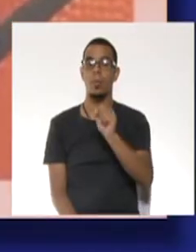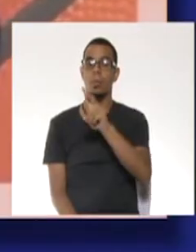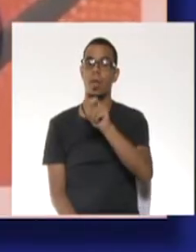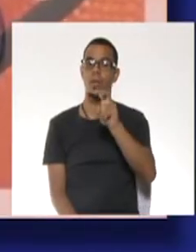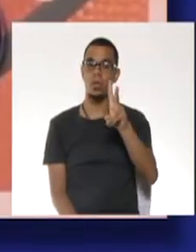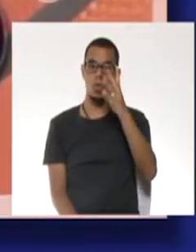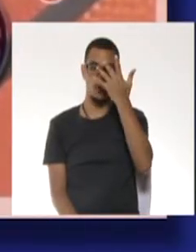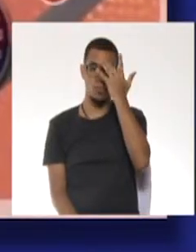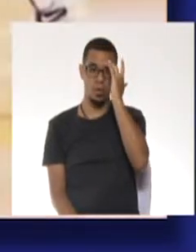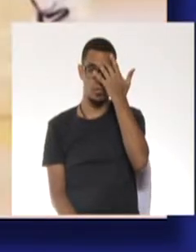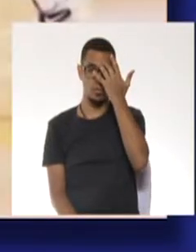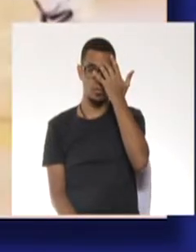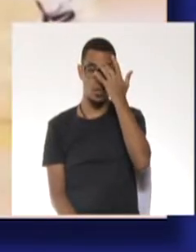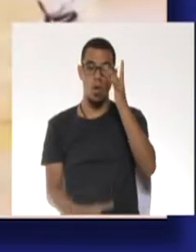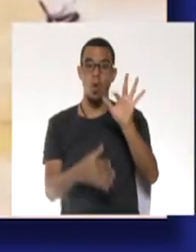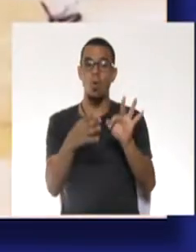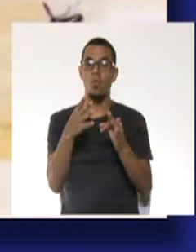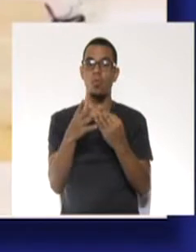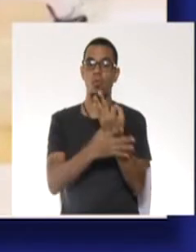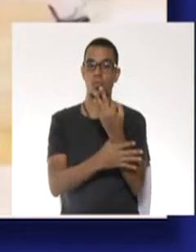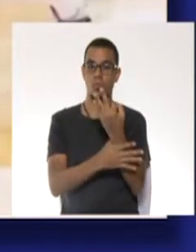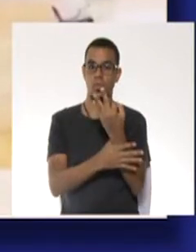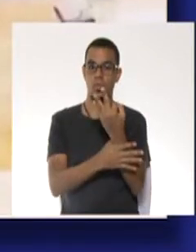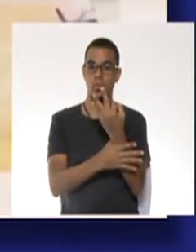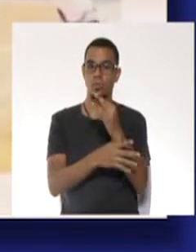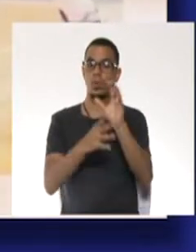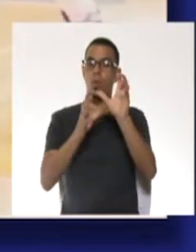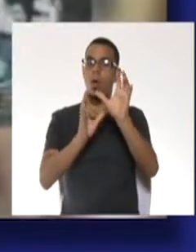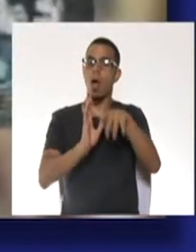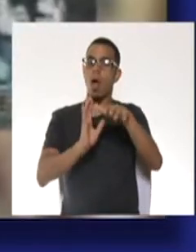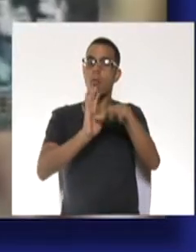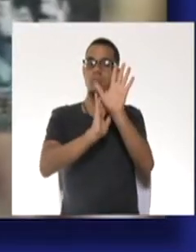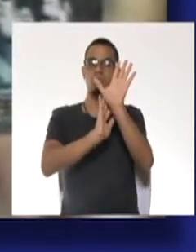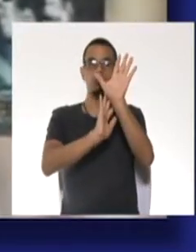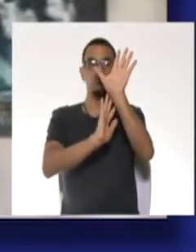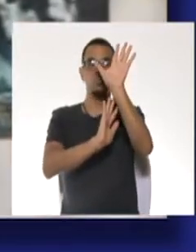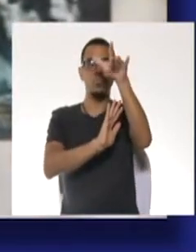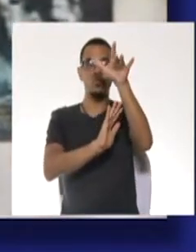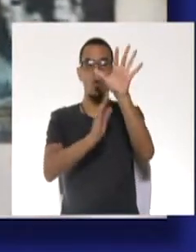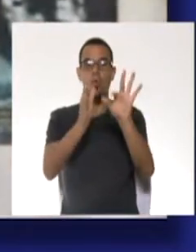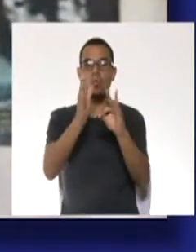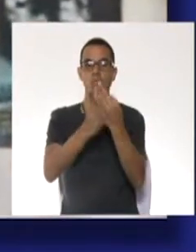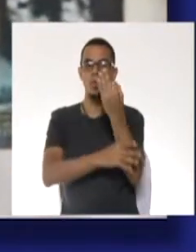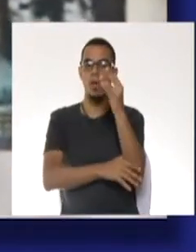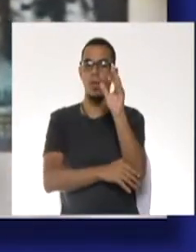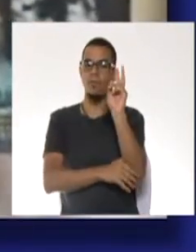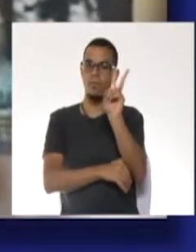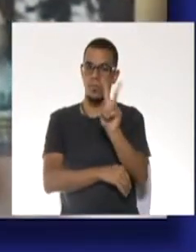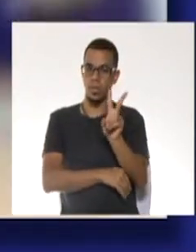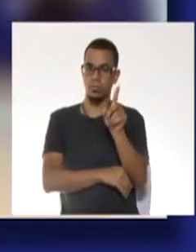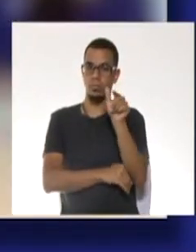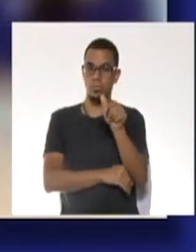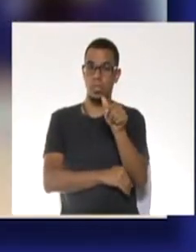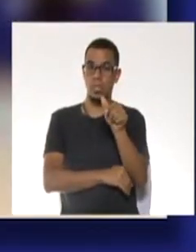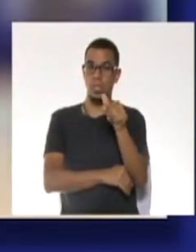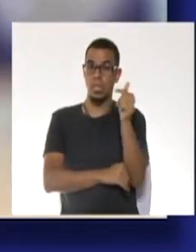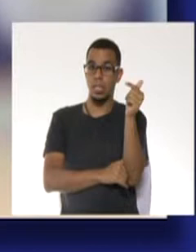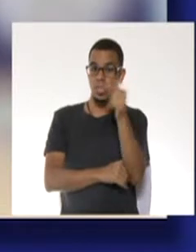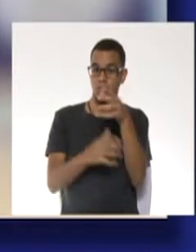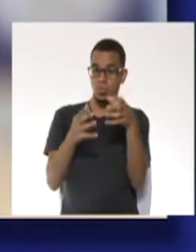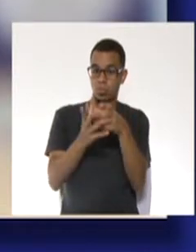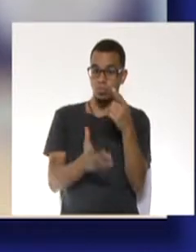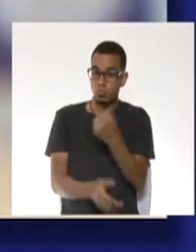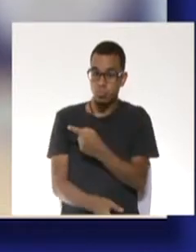22 de febrero, fundación de la Liga Profesional de Baloncesto Venezolano. La Liga Profesional de Baloncesto